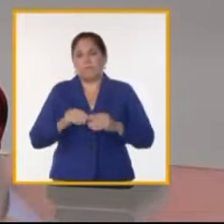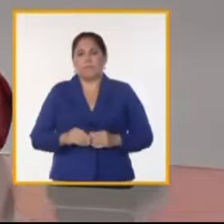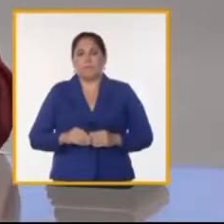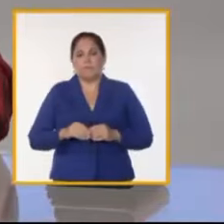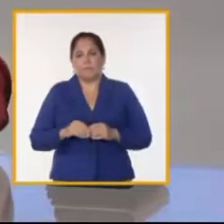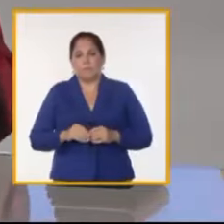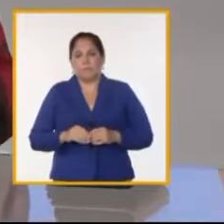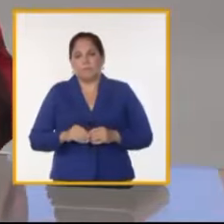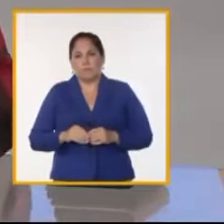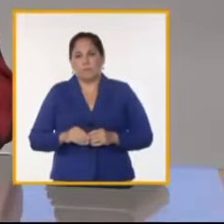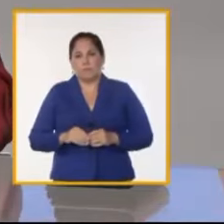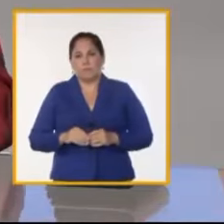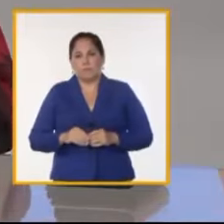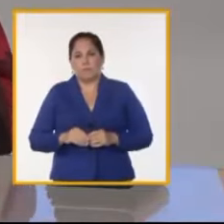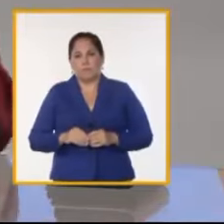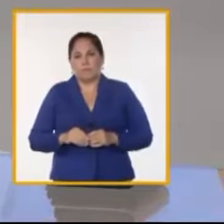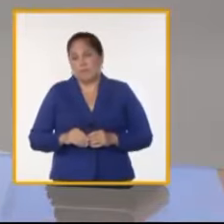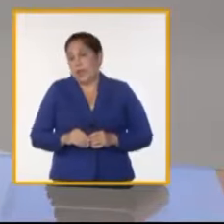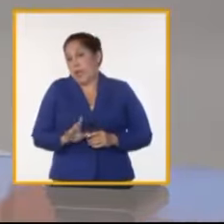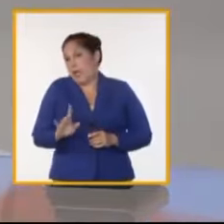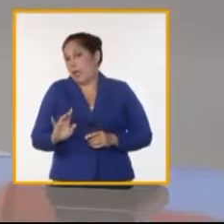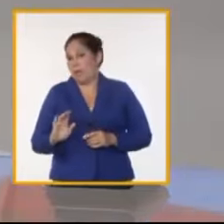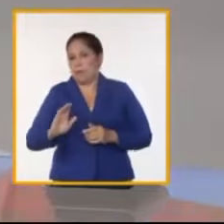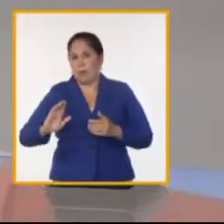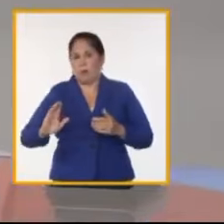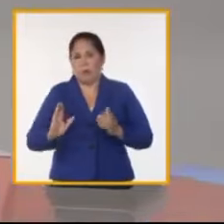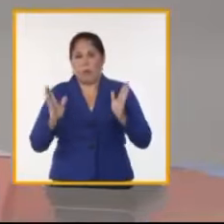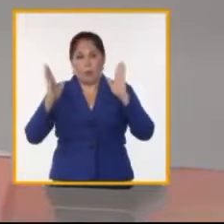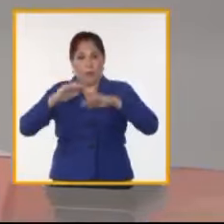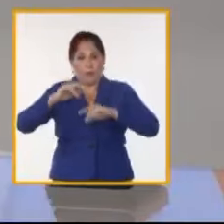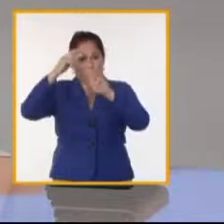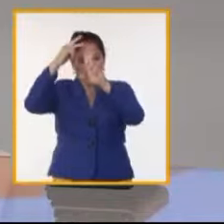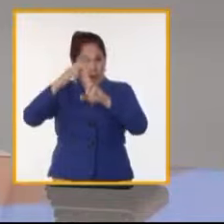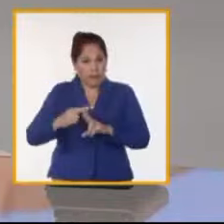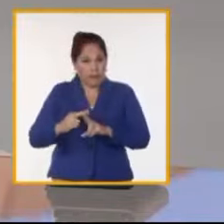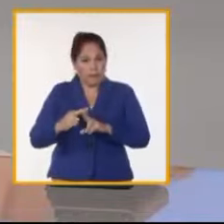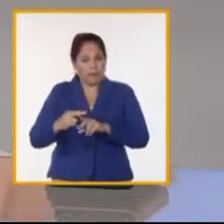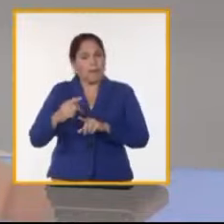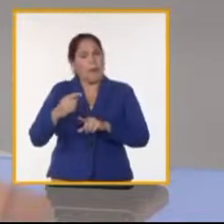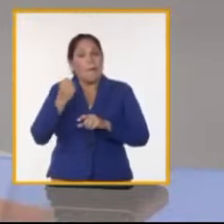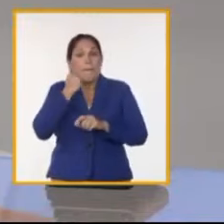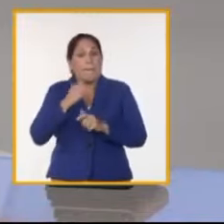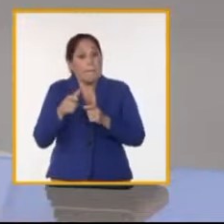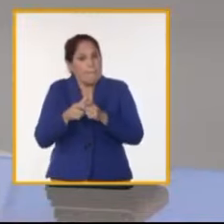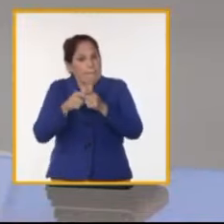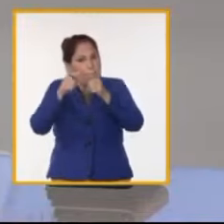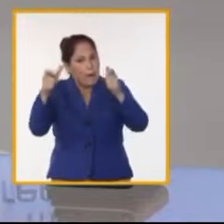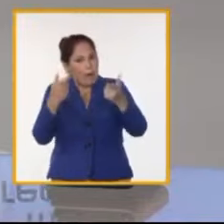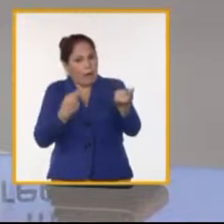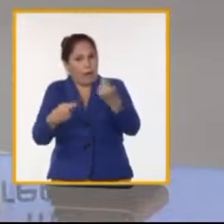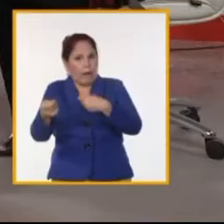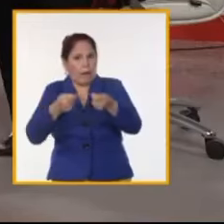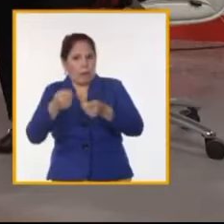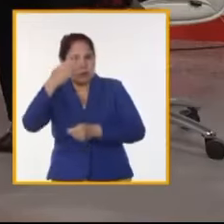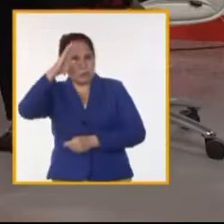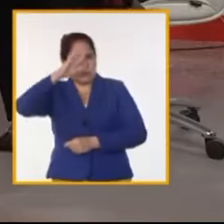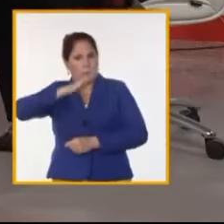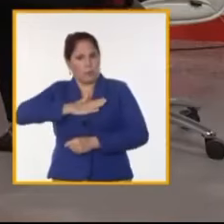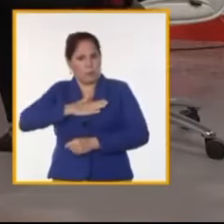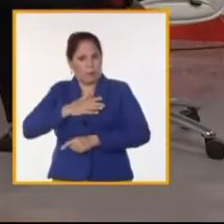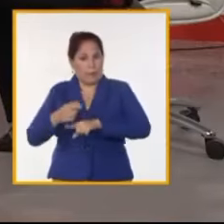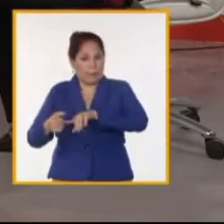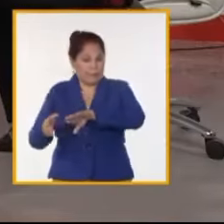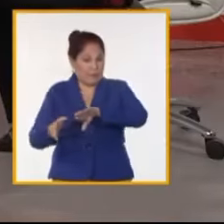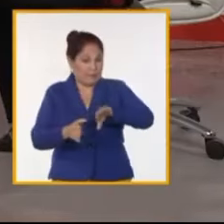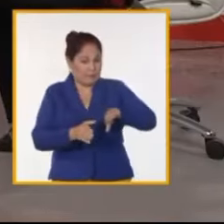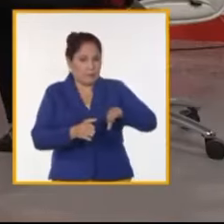obviamente vendrían otras oportunidades de de negocio para el país y es que en el mundo eh Lamentablemente en ese sistema nadie está